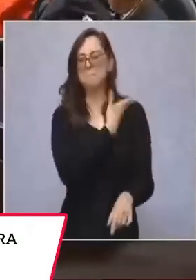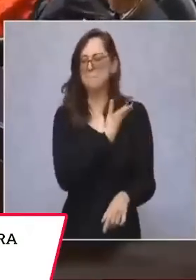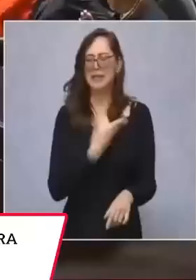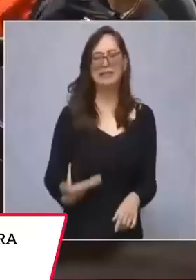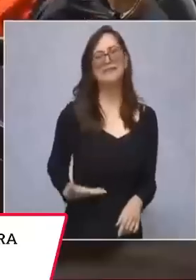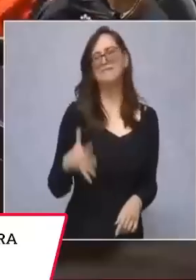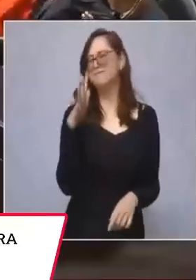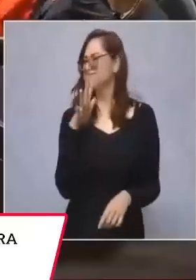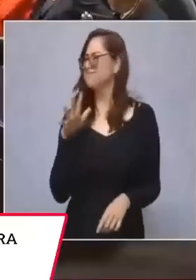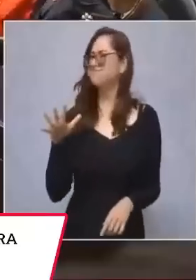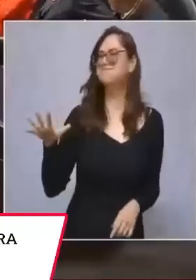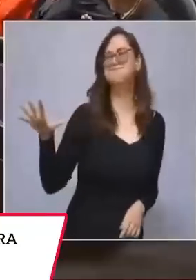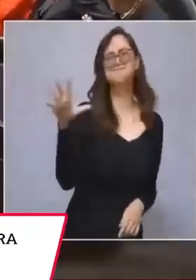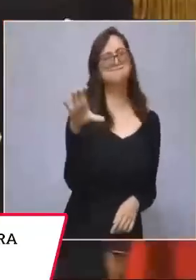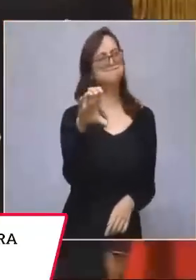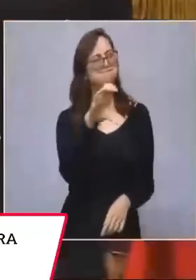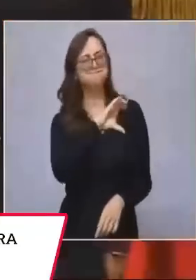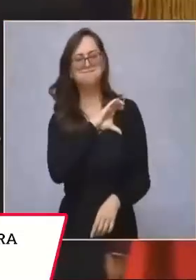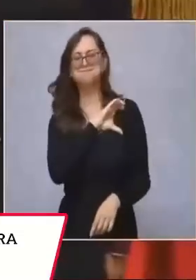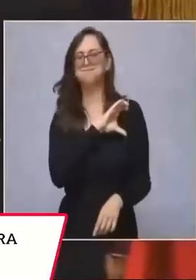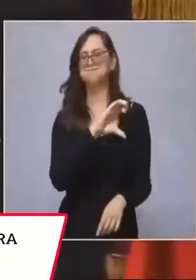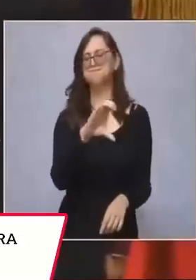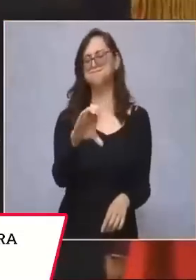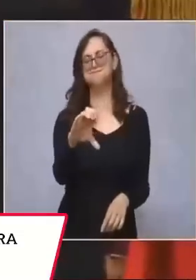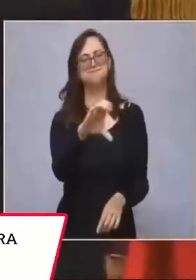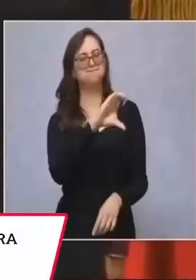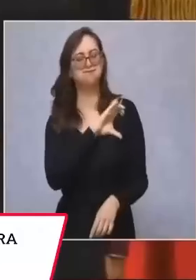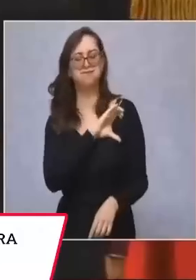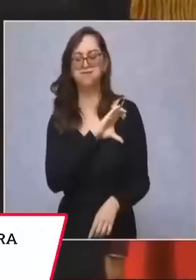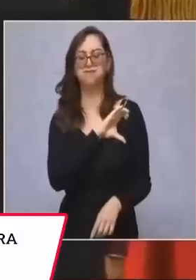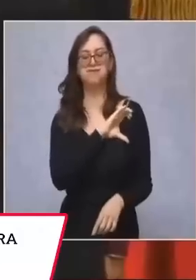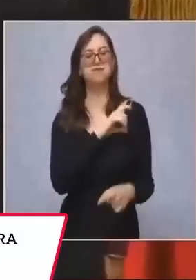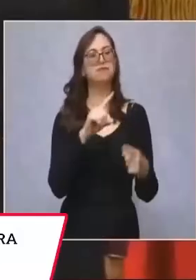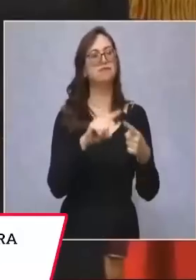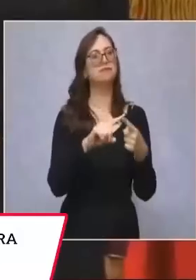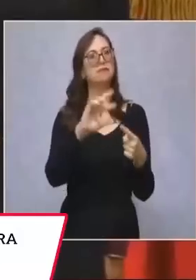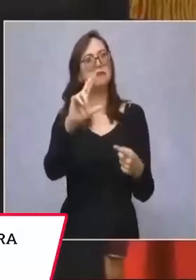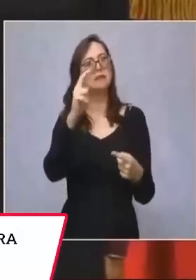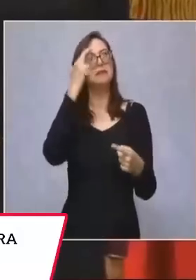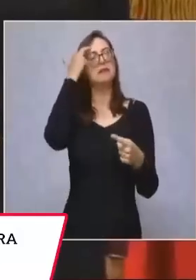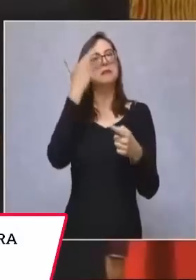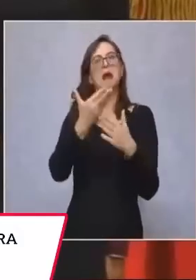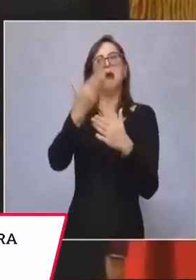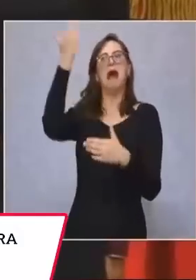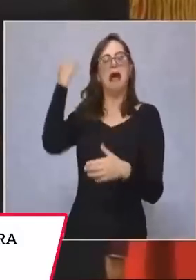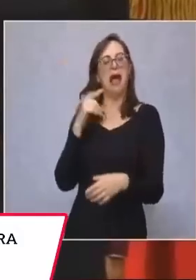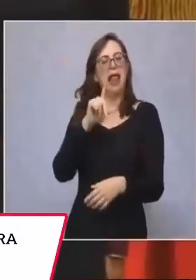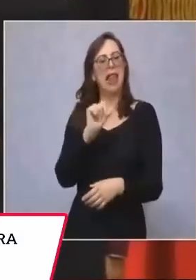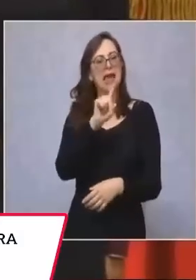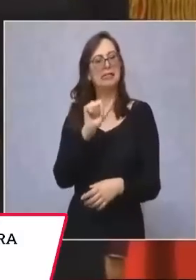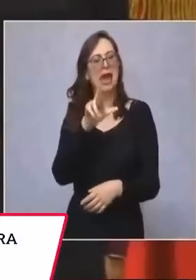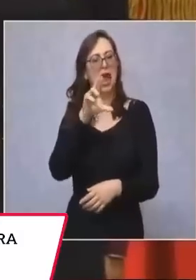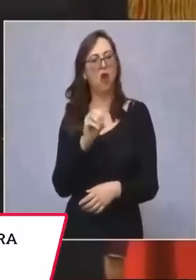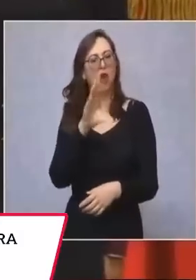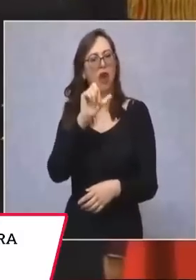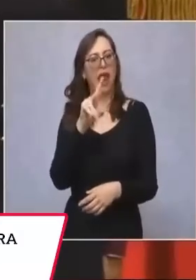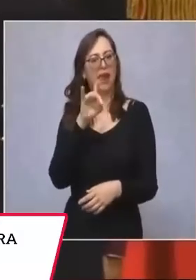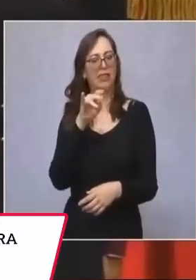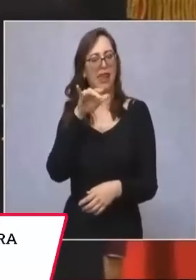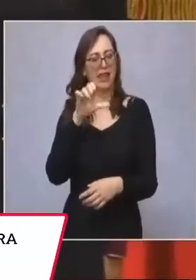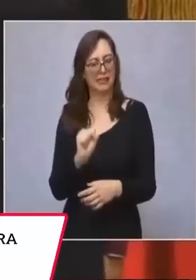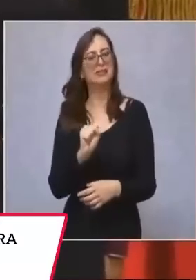pues ponían un límite también el establecimiento de una política energética desde el Poder Ejecutivo y desde el